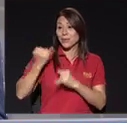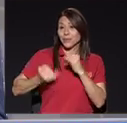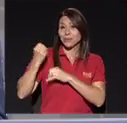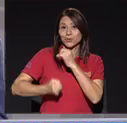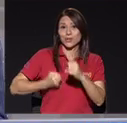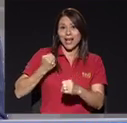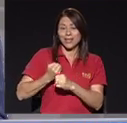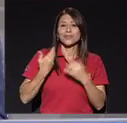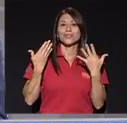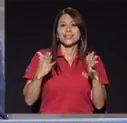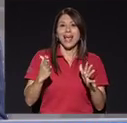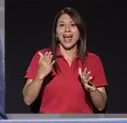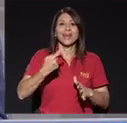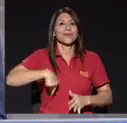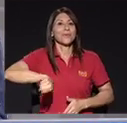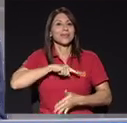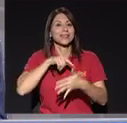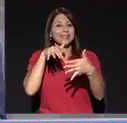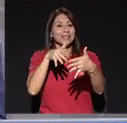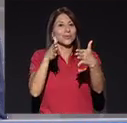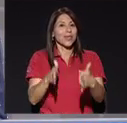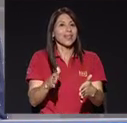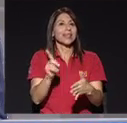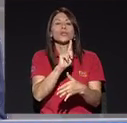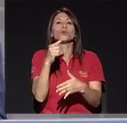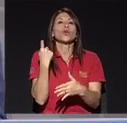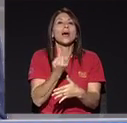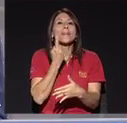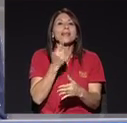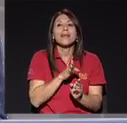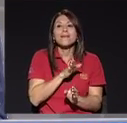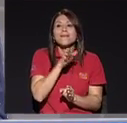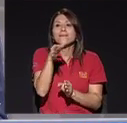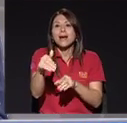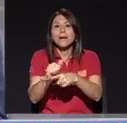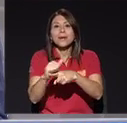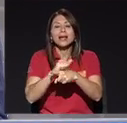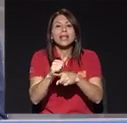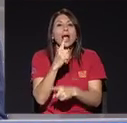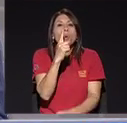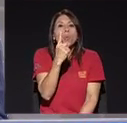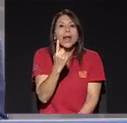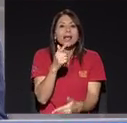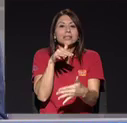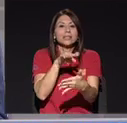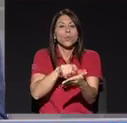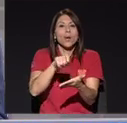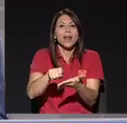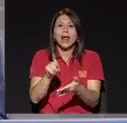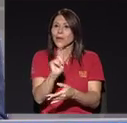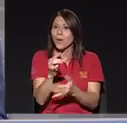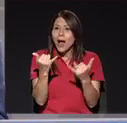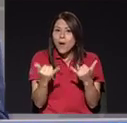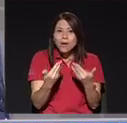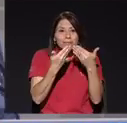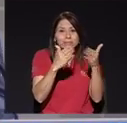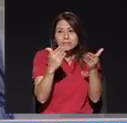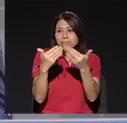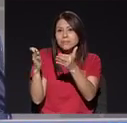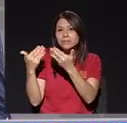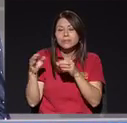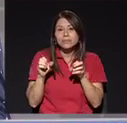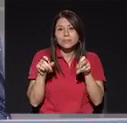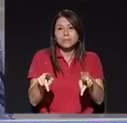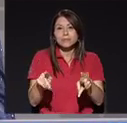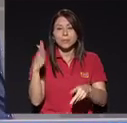años ya nuestras estudiantes no hacen sus prácticas únicamente en una escuela, sino que se han abierto a espacios emergentes,